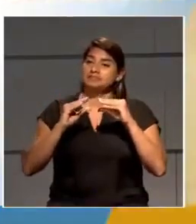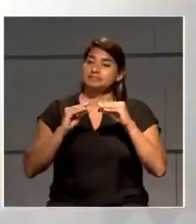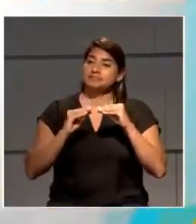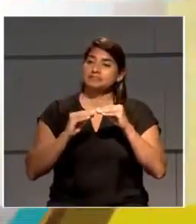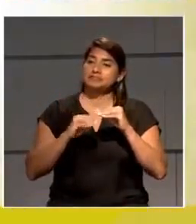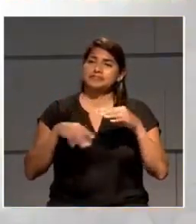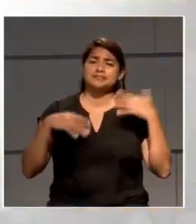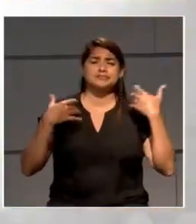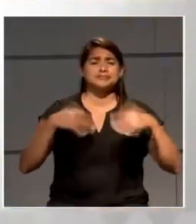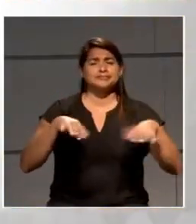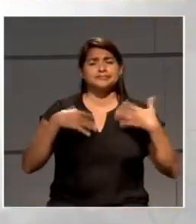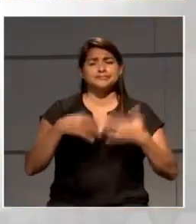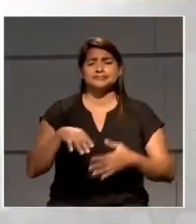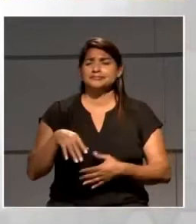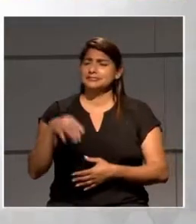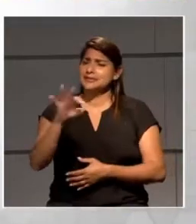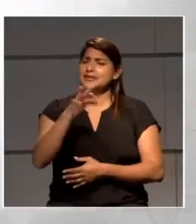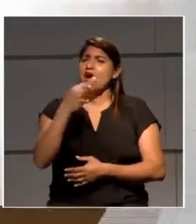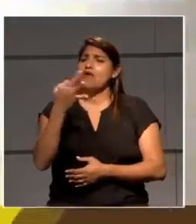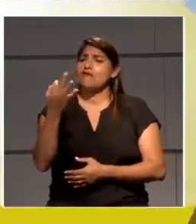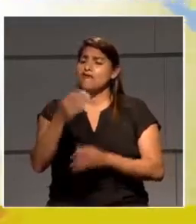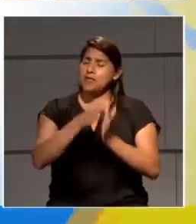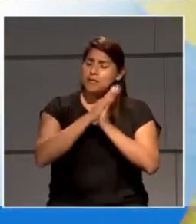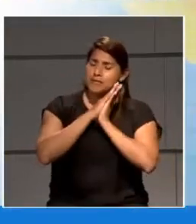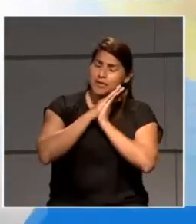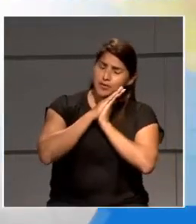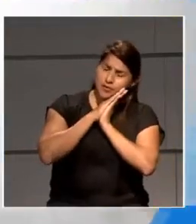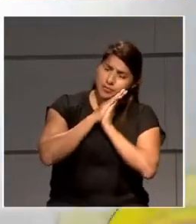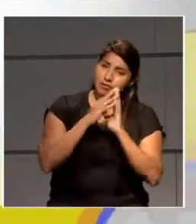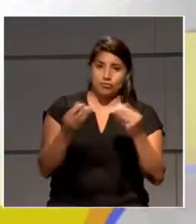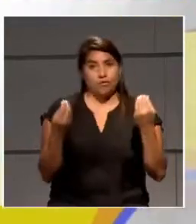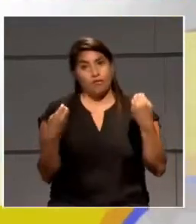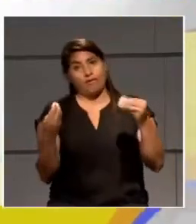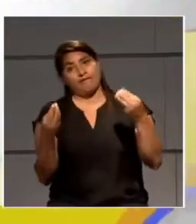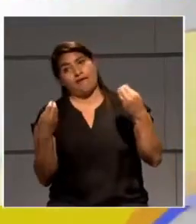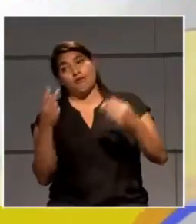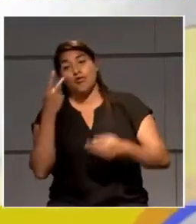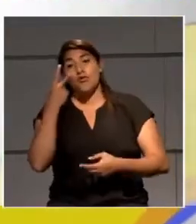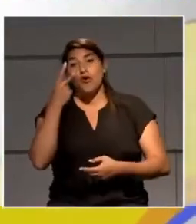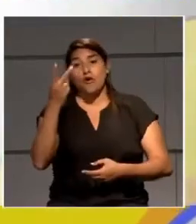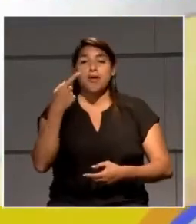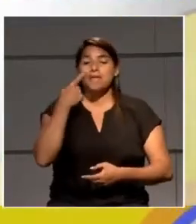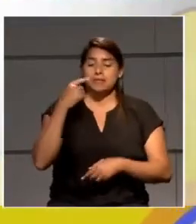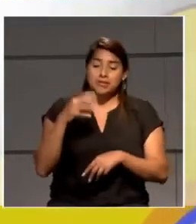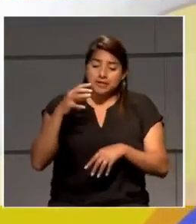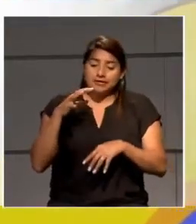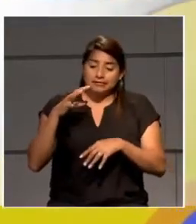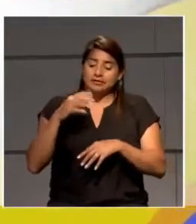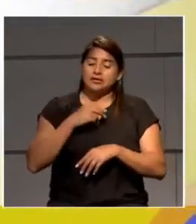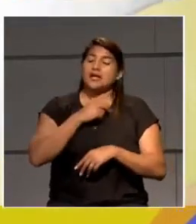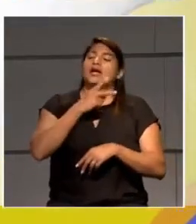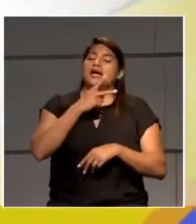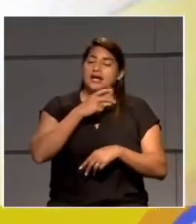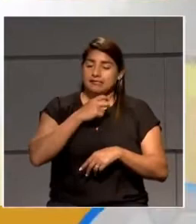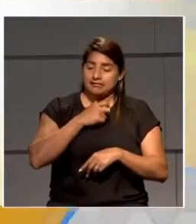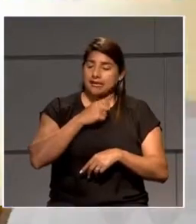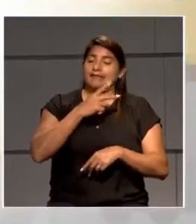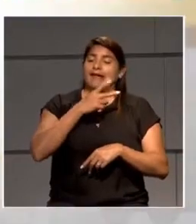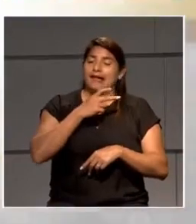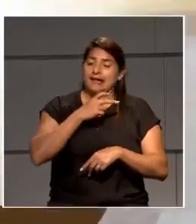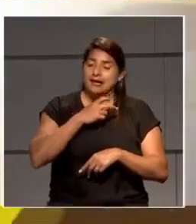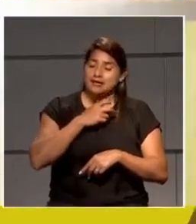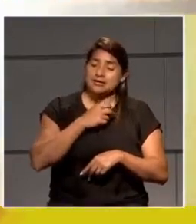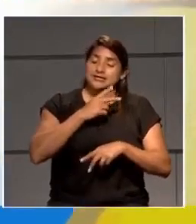¿Qué son aquellas maneras de dormir, Plug? Por favor, usted no vio cómo asustó a su papá por estar ay, este dice